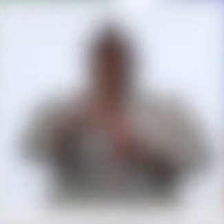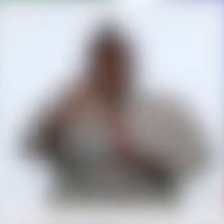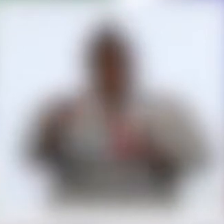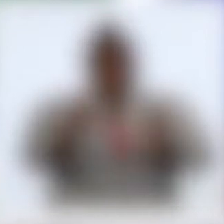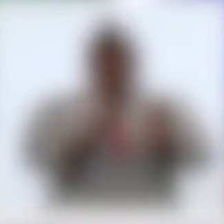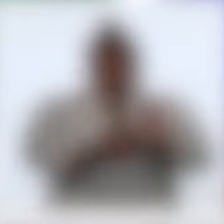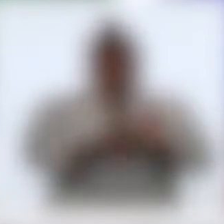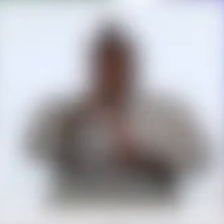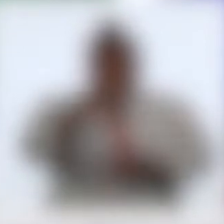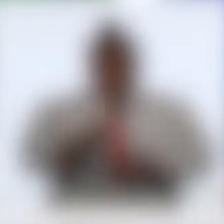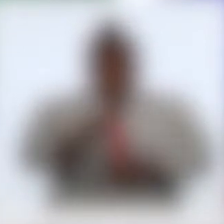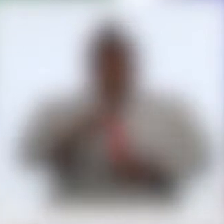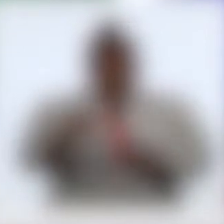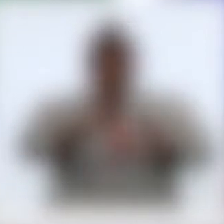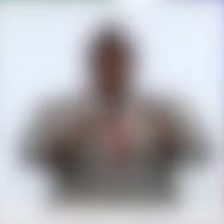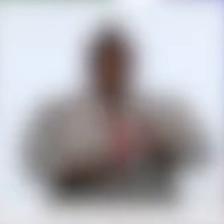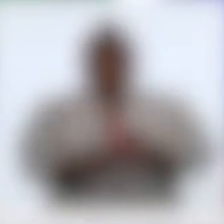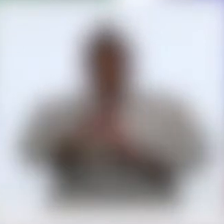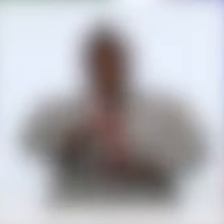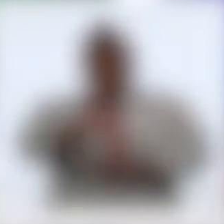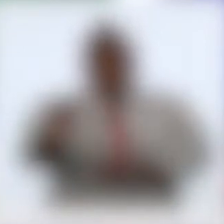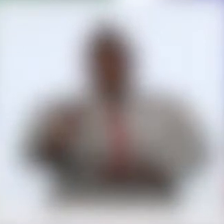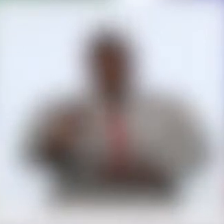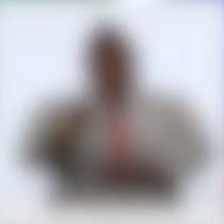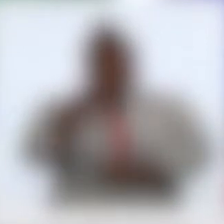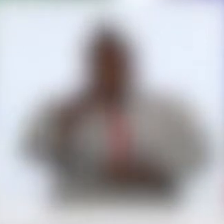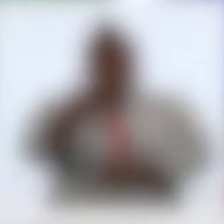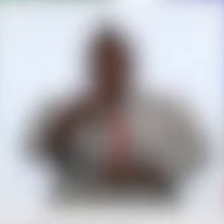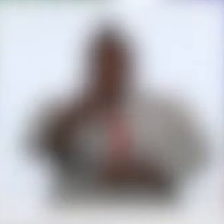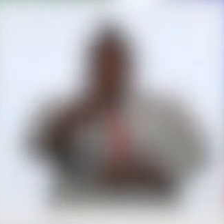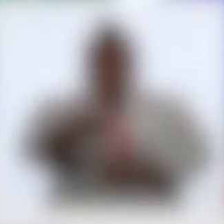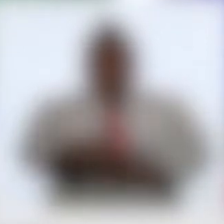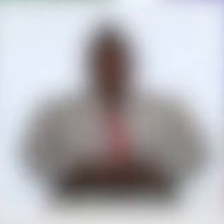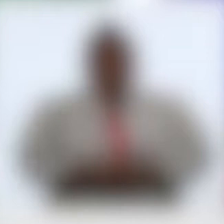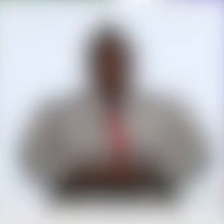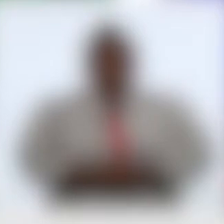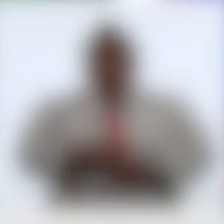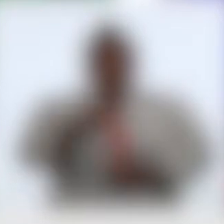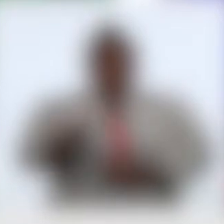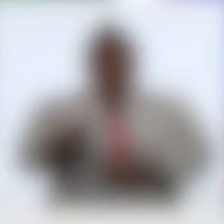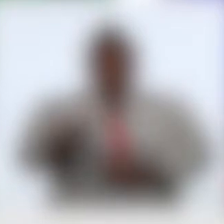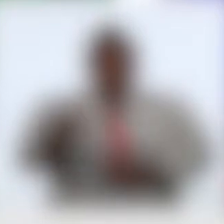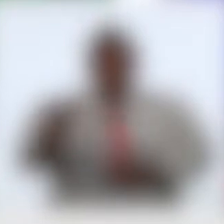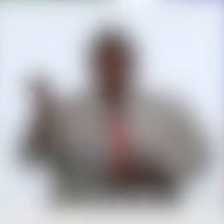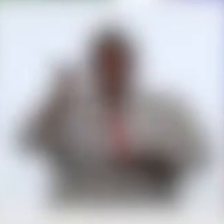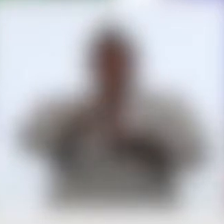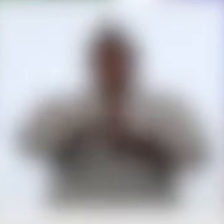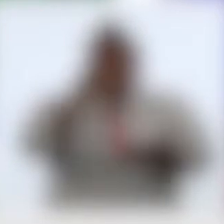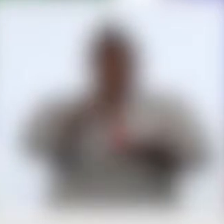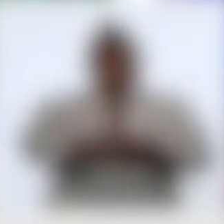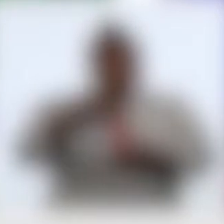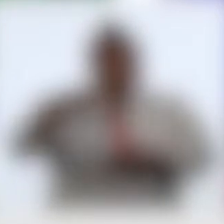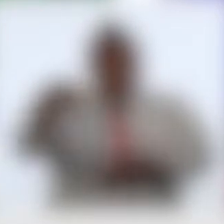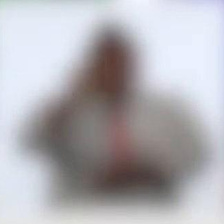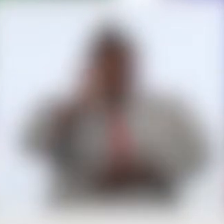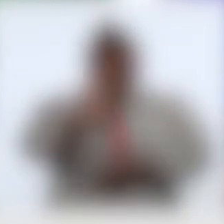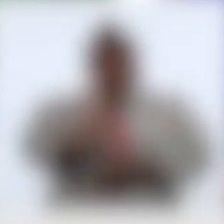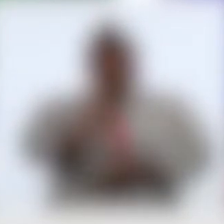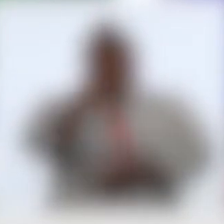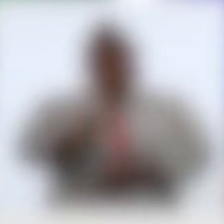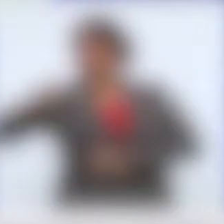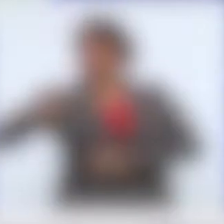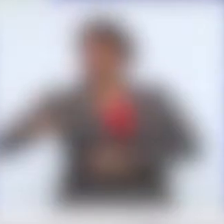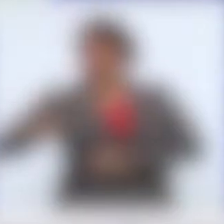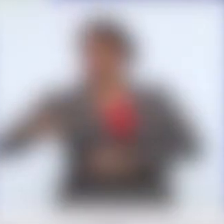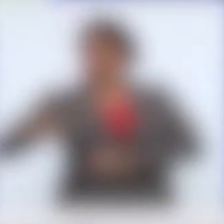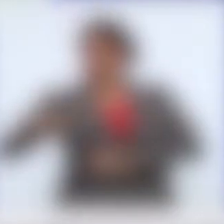ahora bajamos de los 900 en los casos autóctonos. Importados en el día de ayer, 4 personas se diagnosticaron en